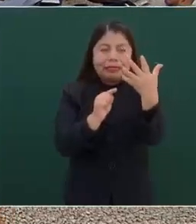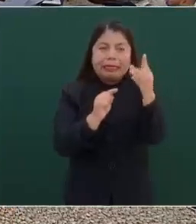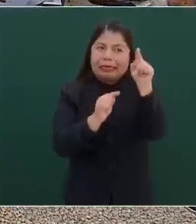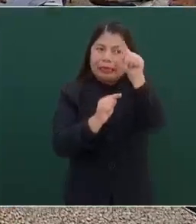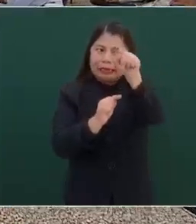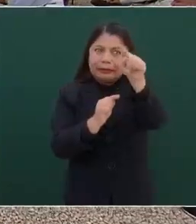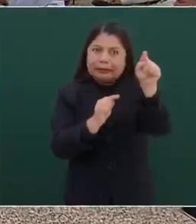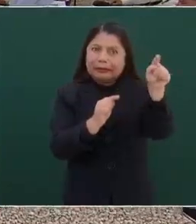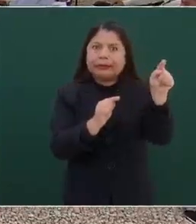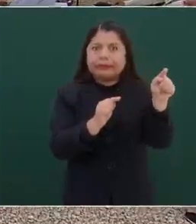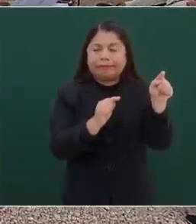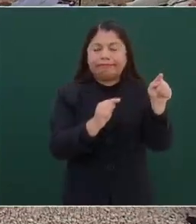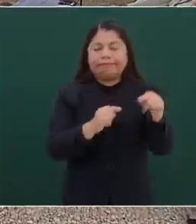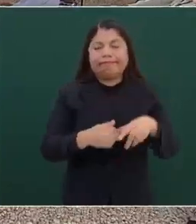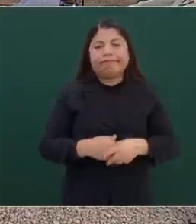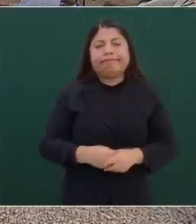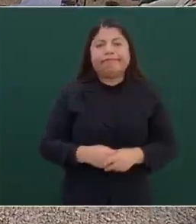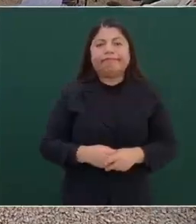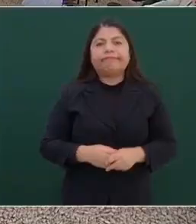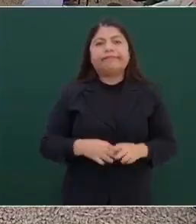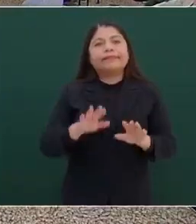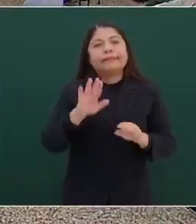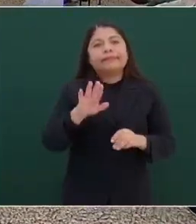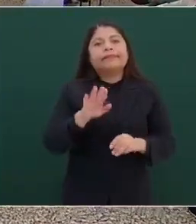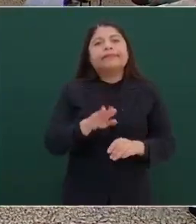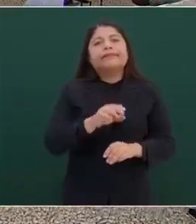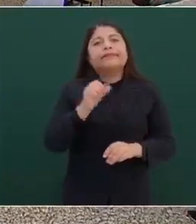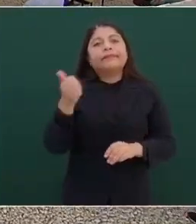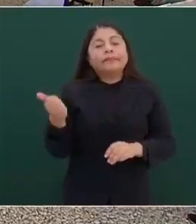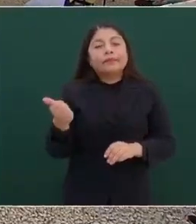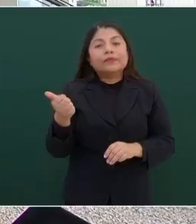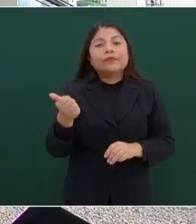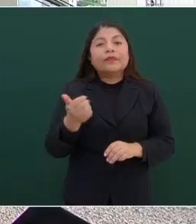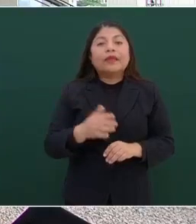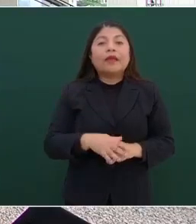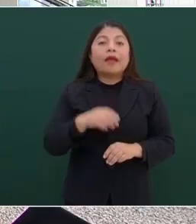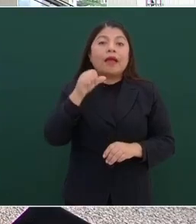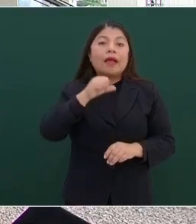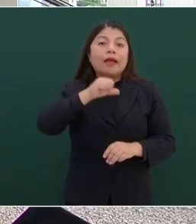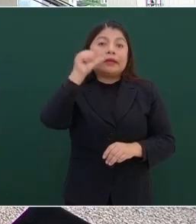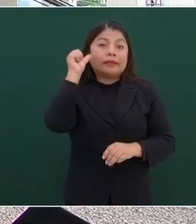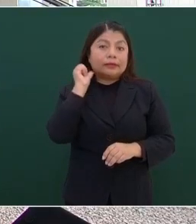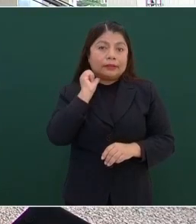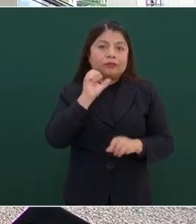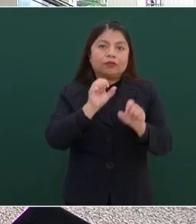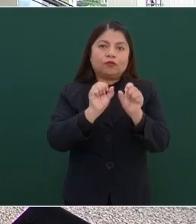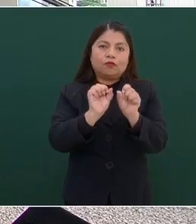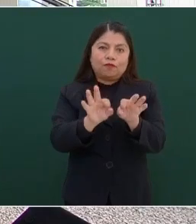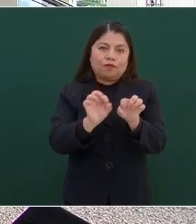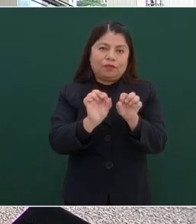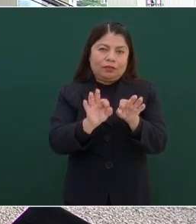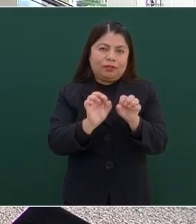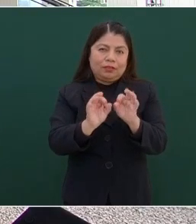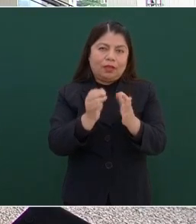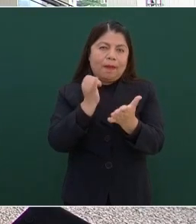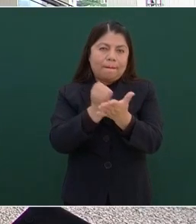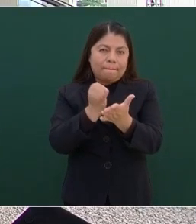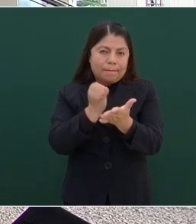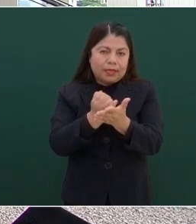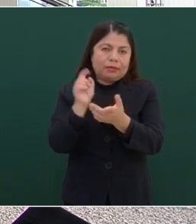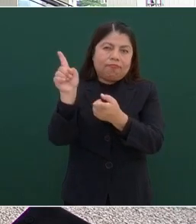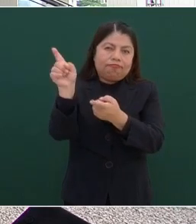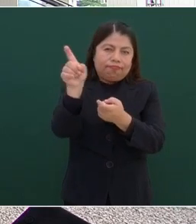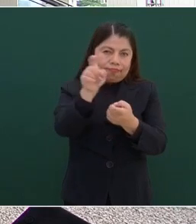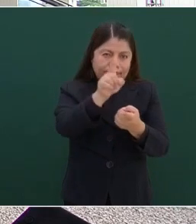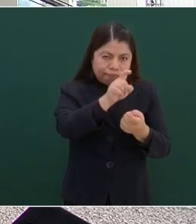En otro tema, presidente, ayer la Unidad de Inteligencia Financiera anunció que en los próximos 10 días se van a recuperar,